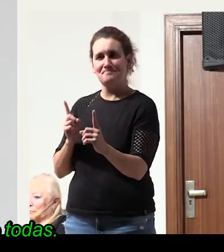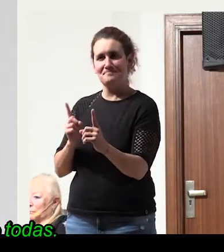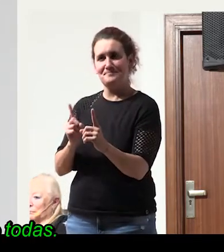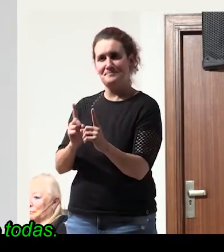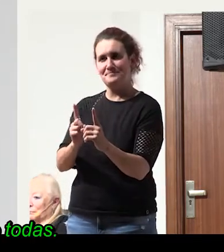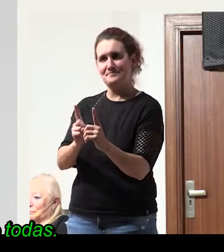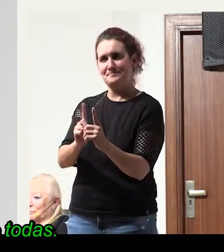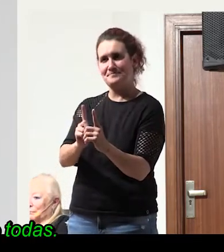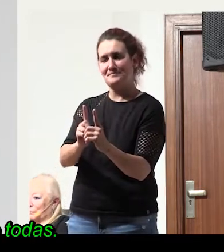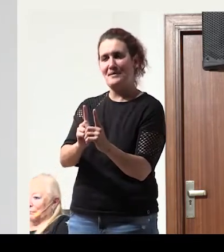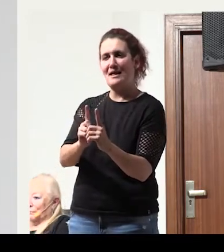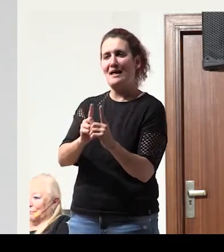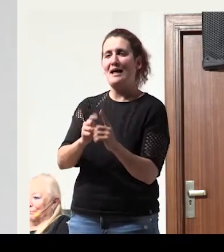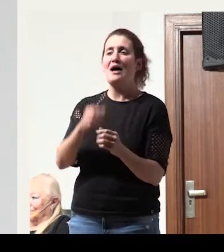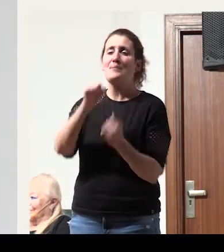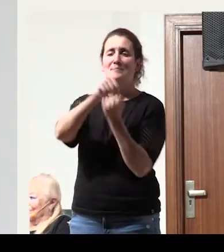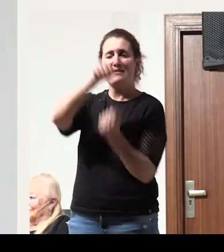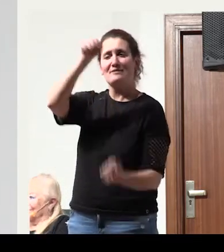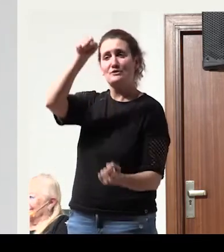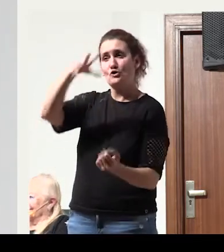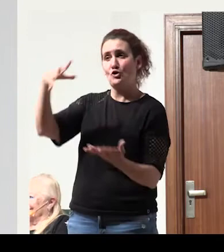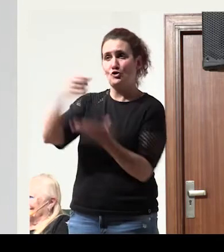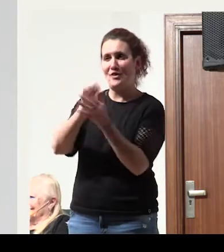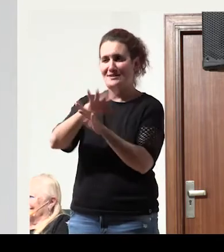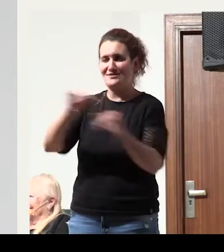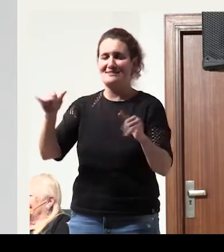lo acabaremos entre todas. Es que ricas.